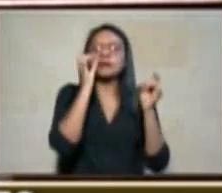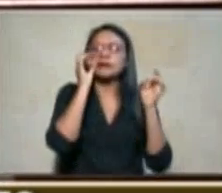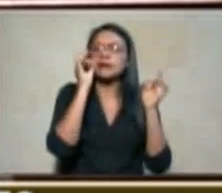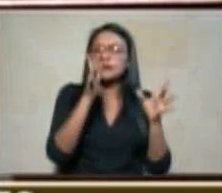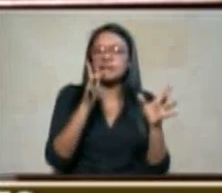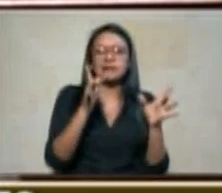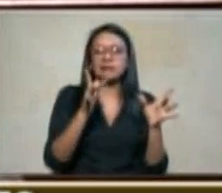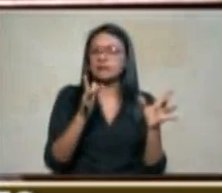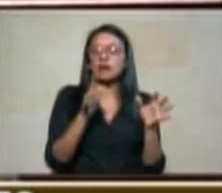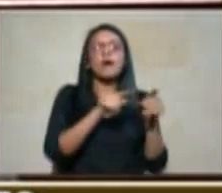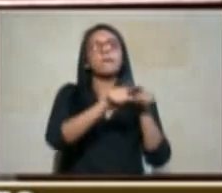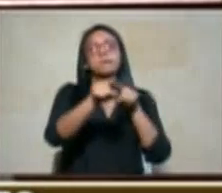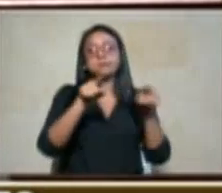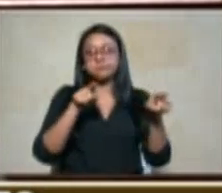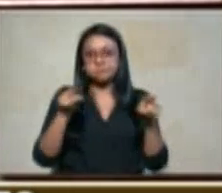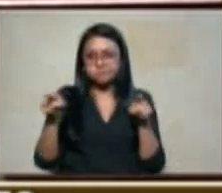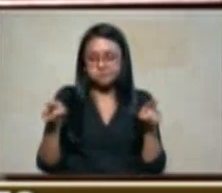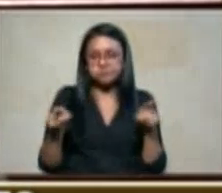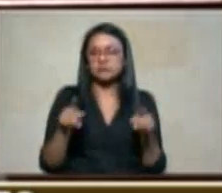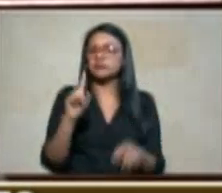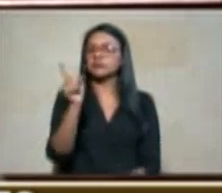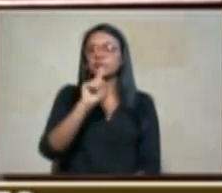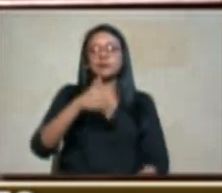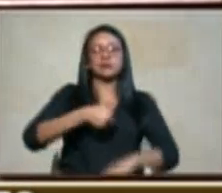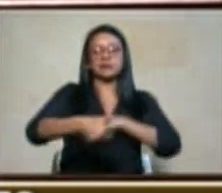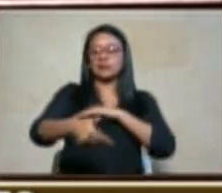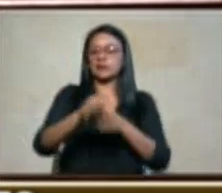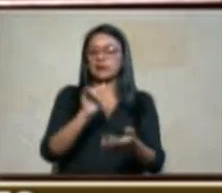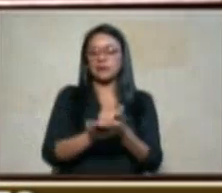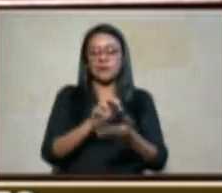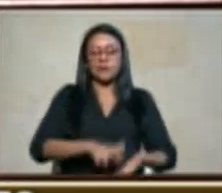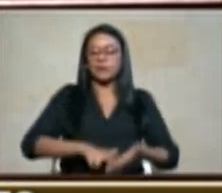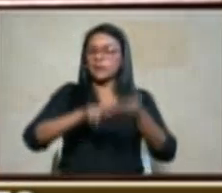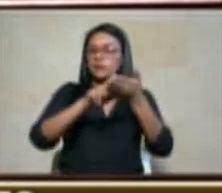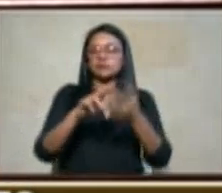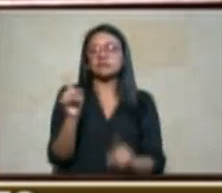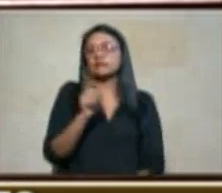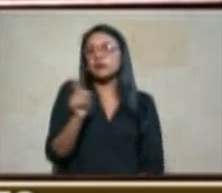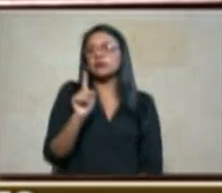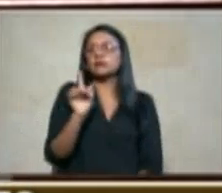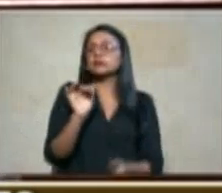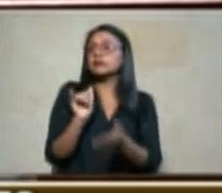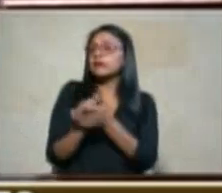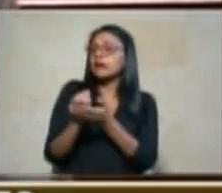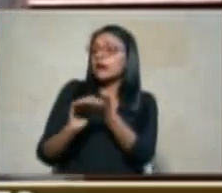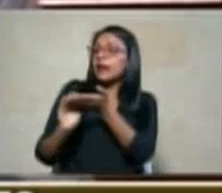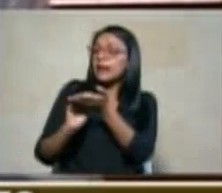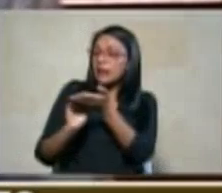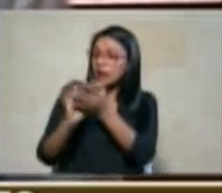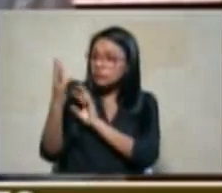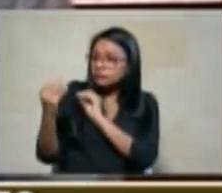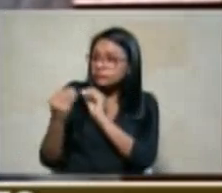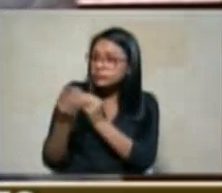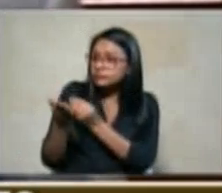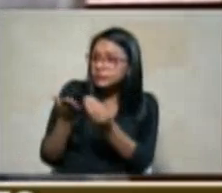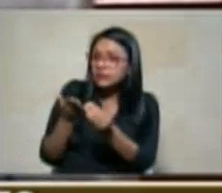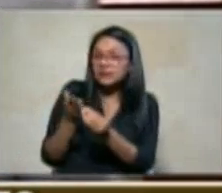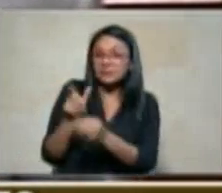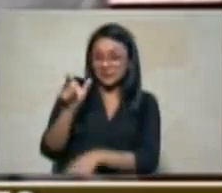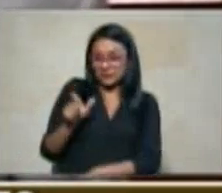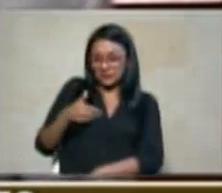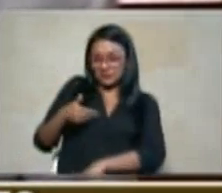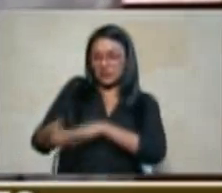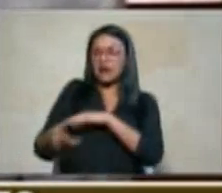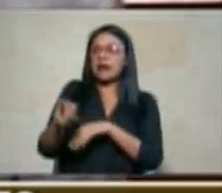extrema. En algunos casos la unidad tampoco pide la restitución, sino pide que se les compense al reclamante porque encuentra